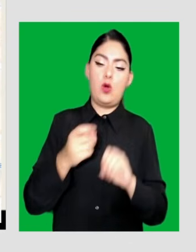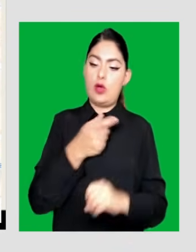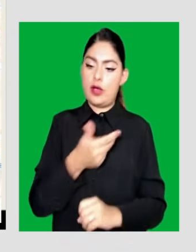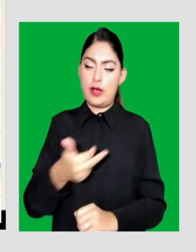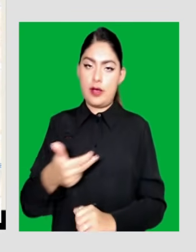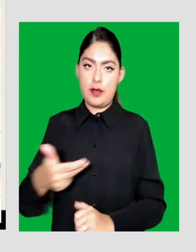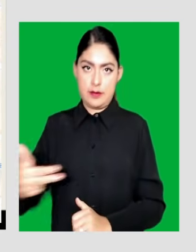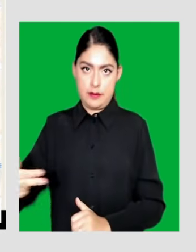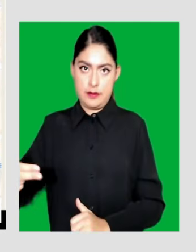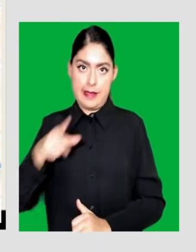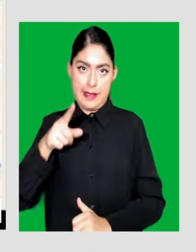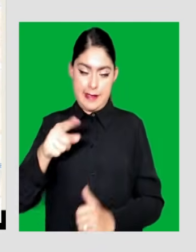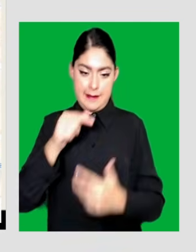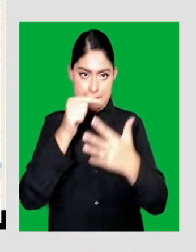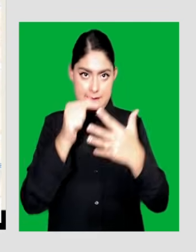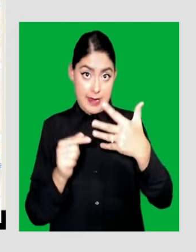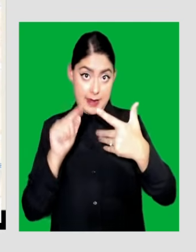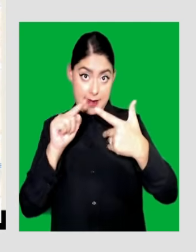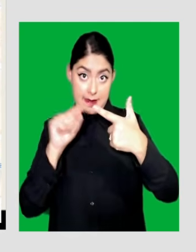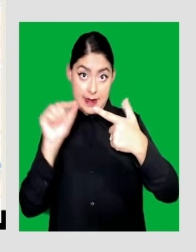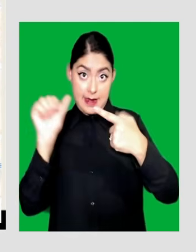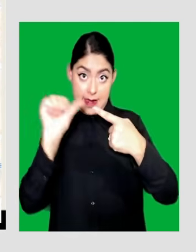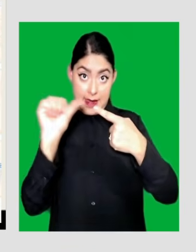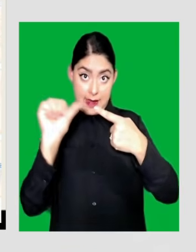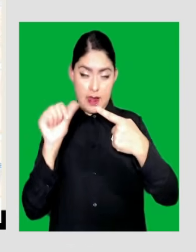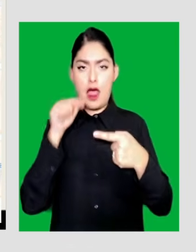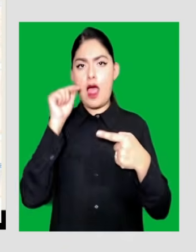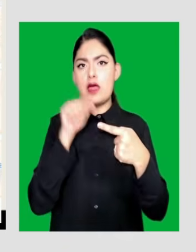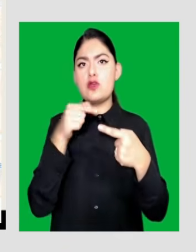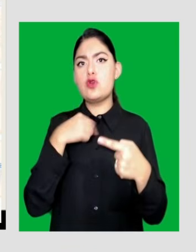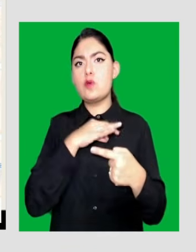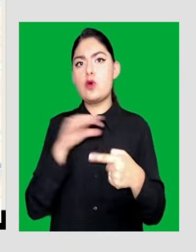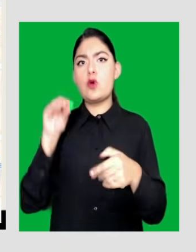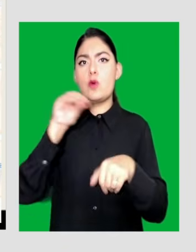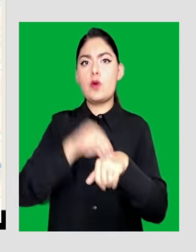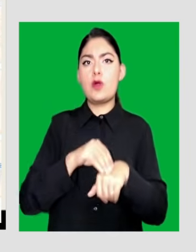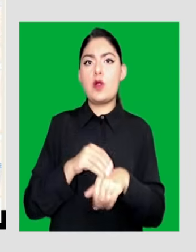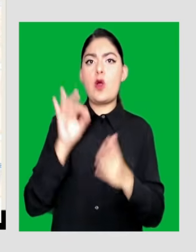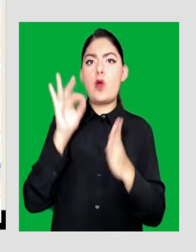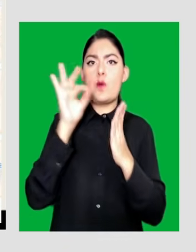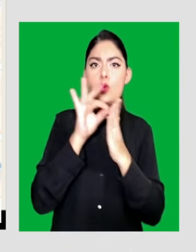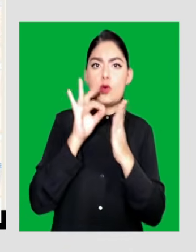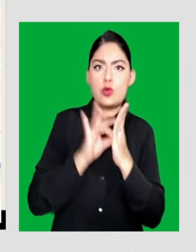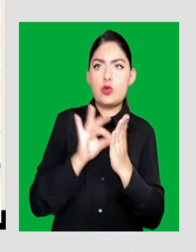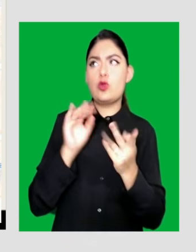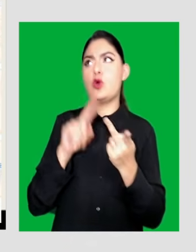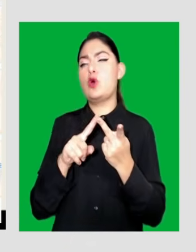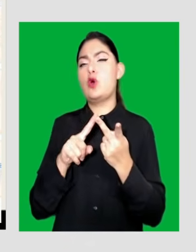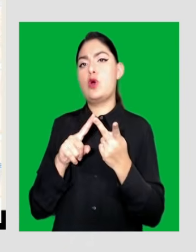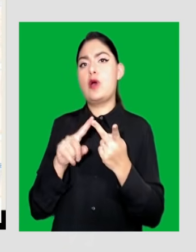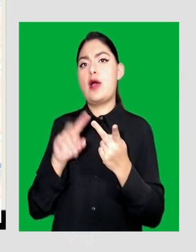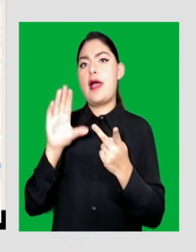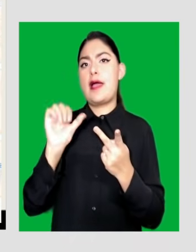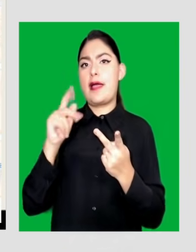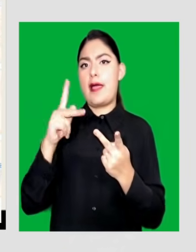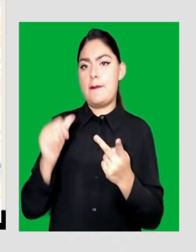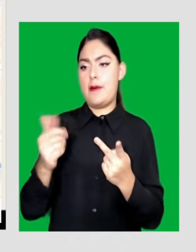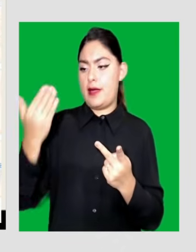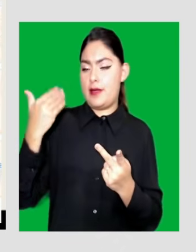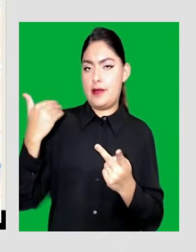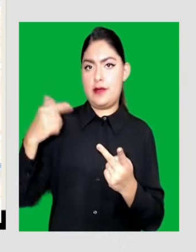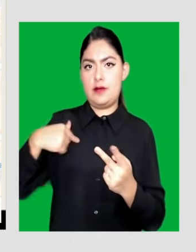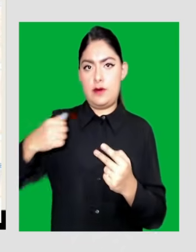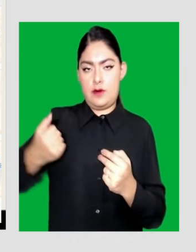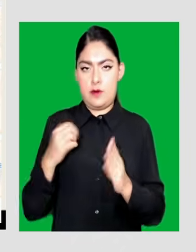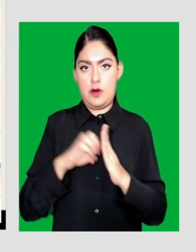señalizados. Al darle clic, nos va a aparecer una nueva capa sin título que va a trazar una ruta en automóvil y que